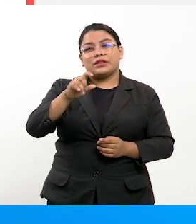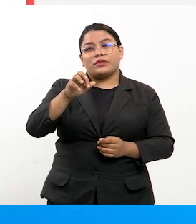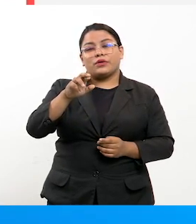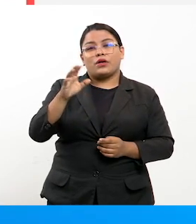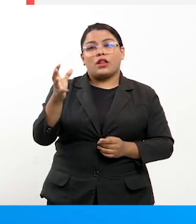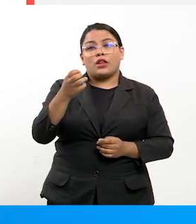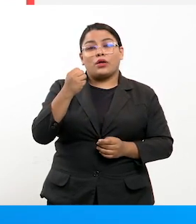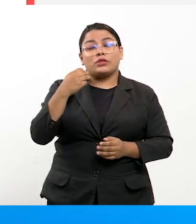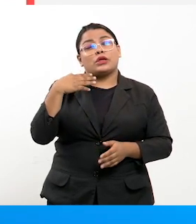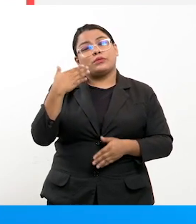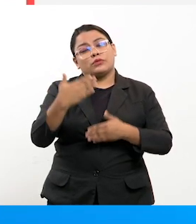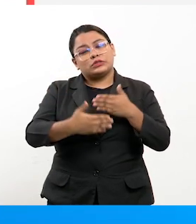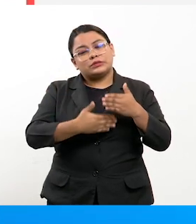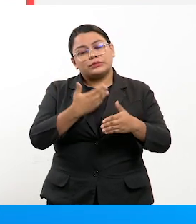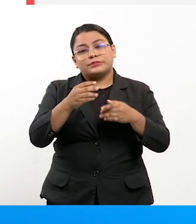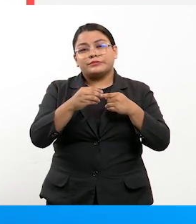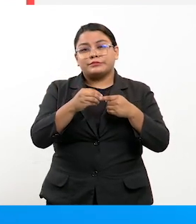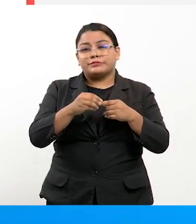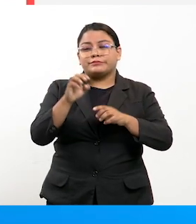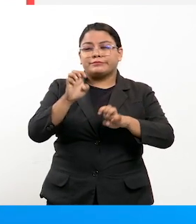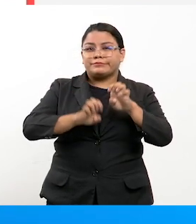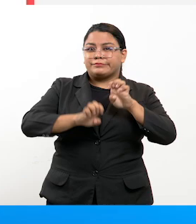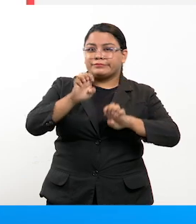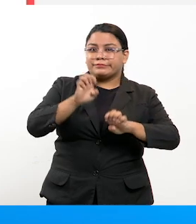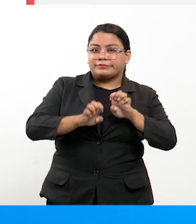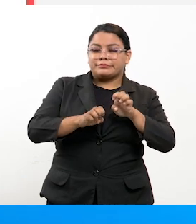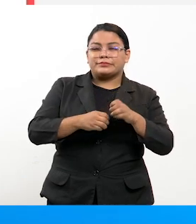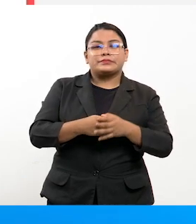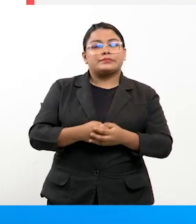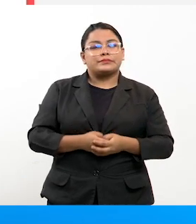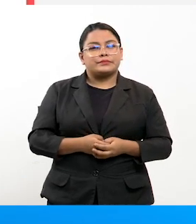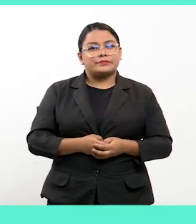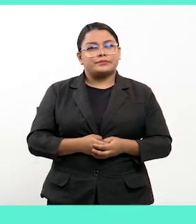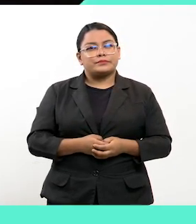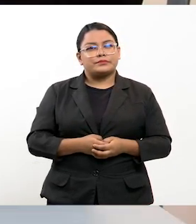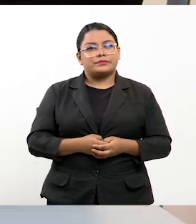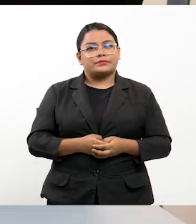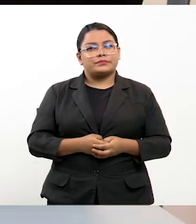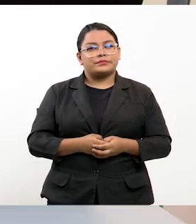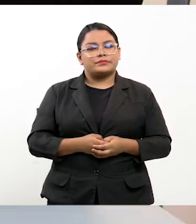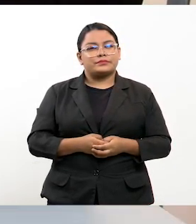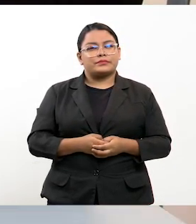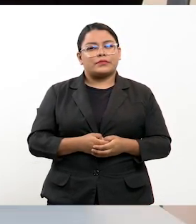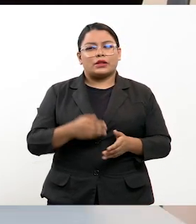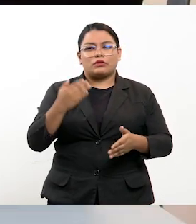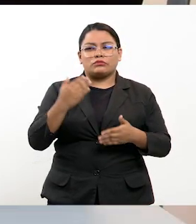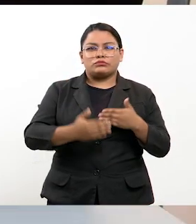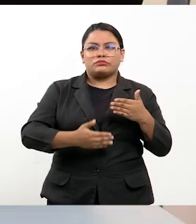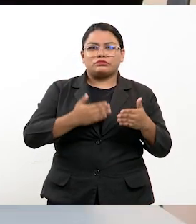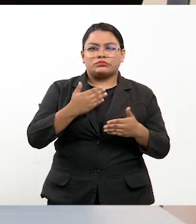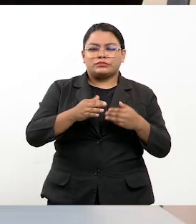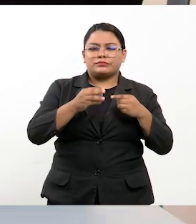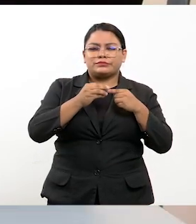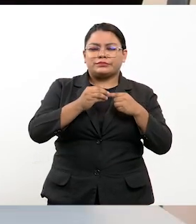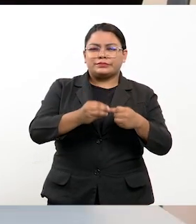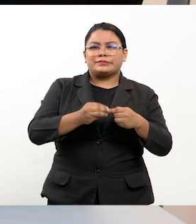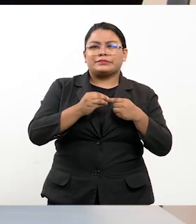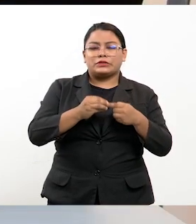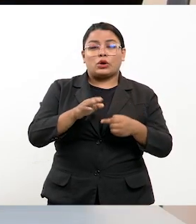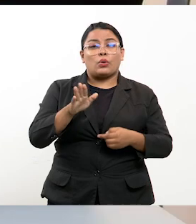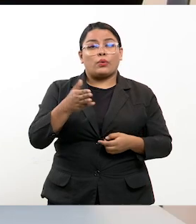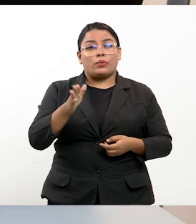procedimientos específicos con los que se ha evaluado este indicador de logro. Los procedimientos específicos